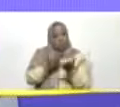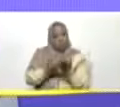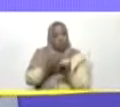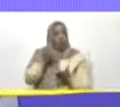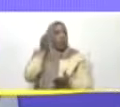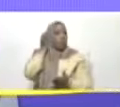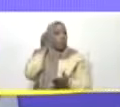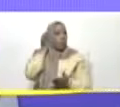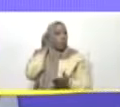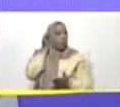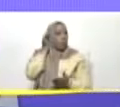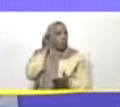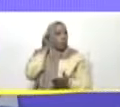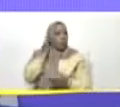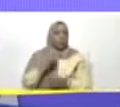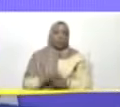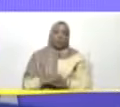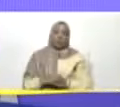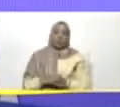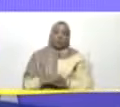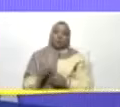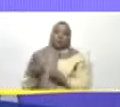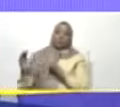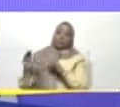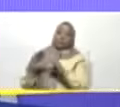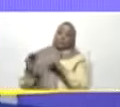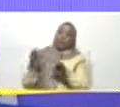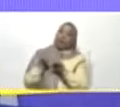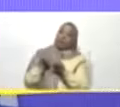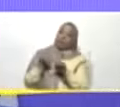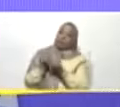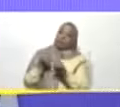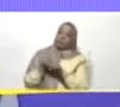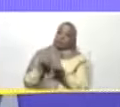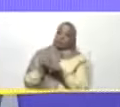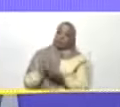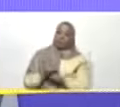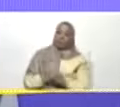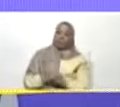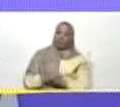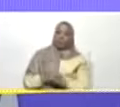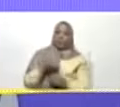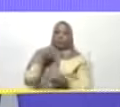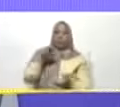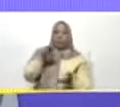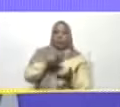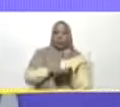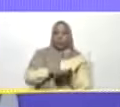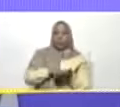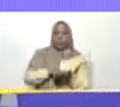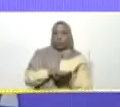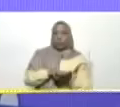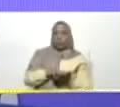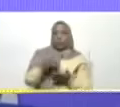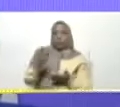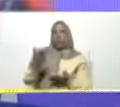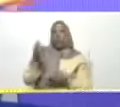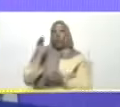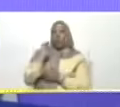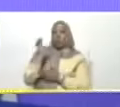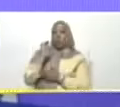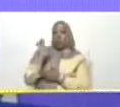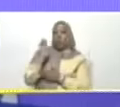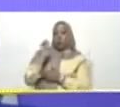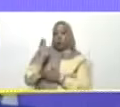Michel que ustedes conversaron que ustedes trabajaron y aprobaron en el Tercer congreso Aquí